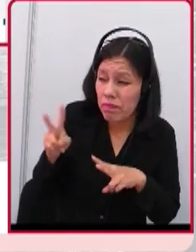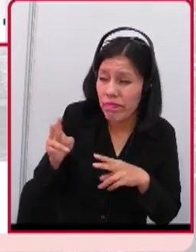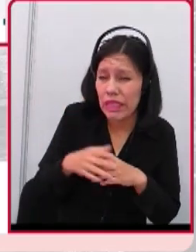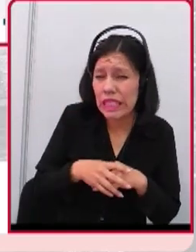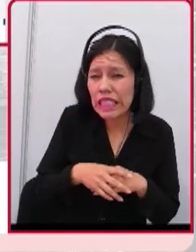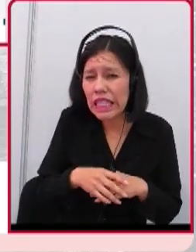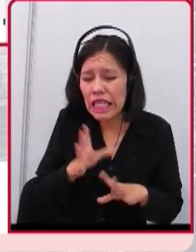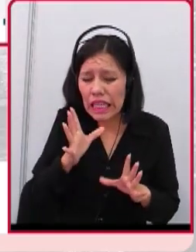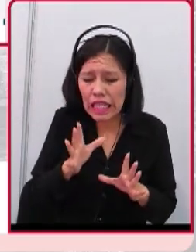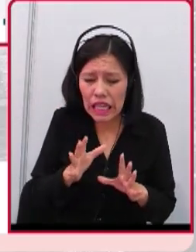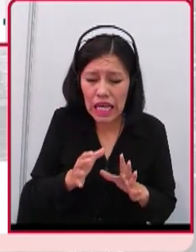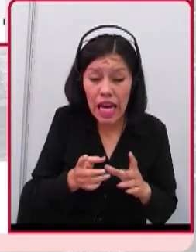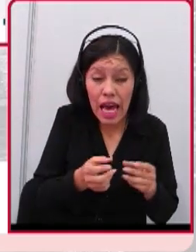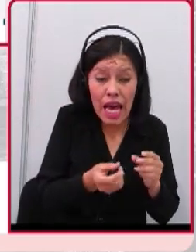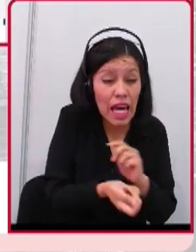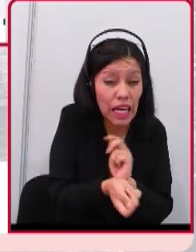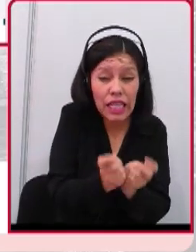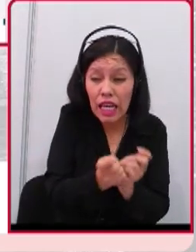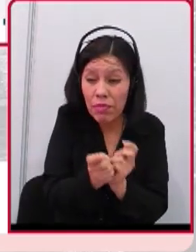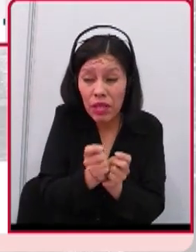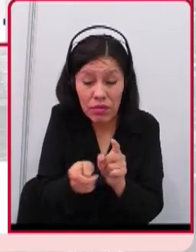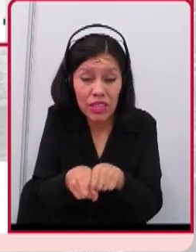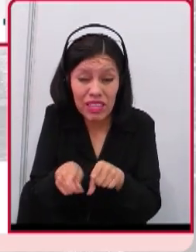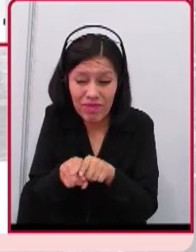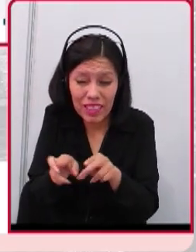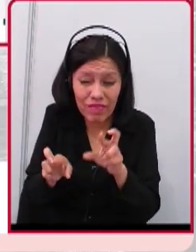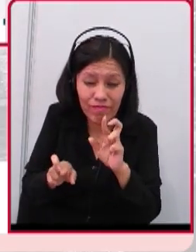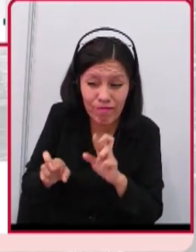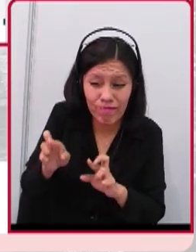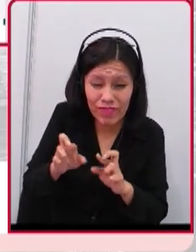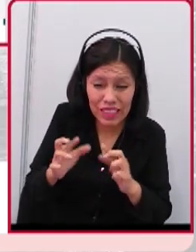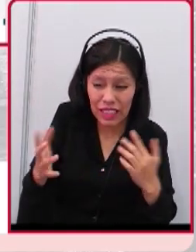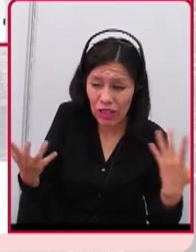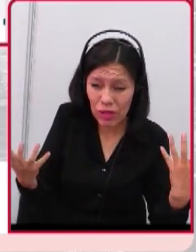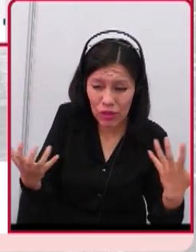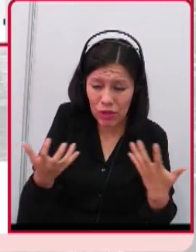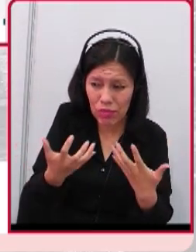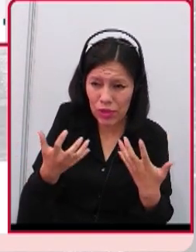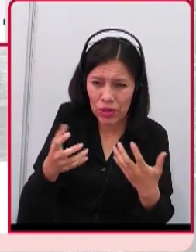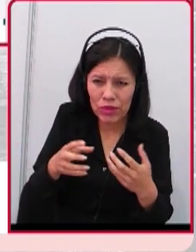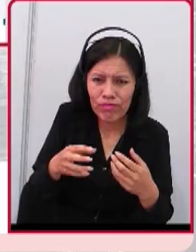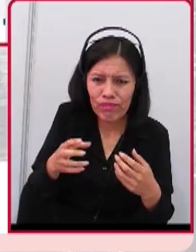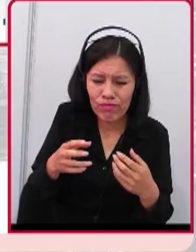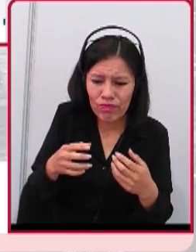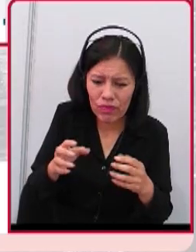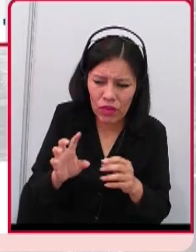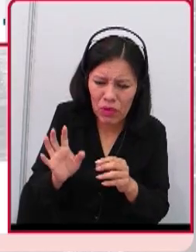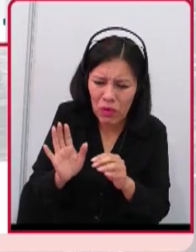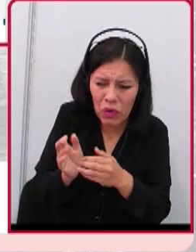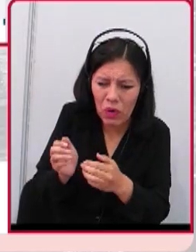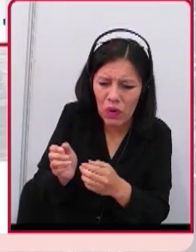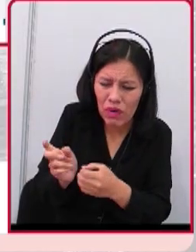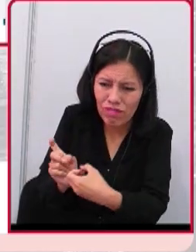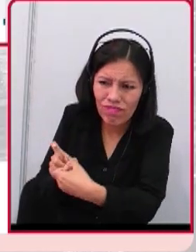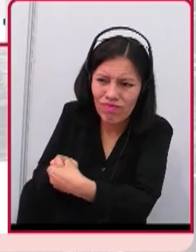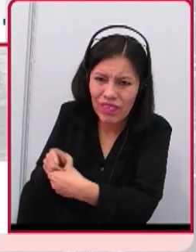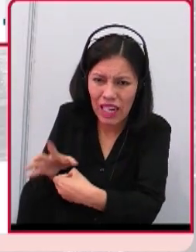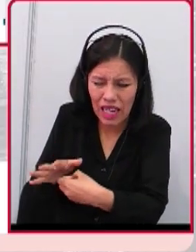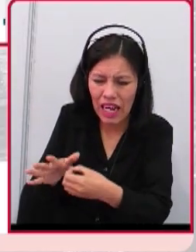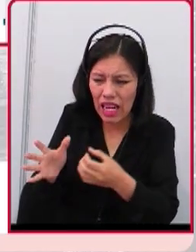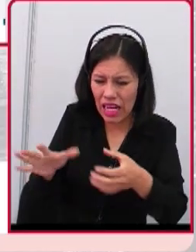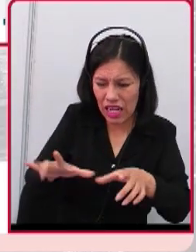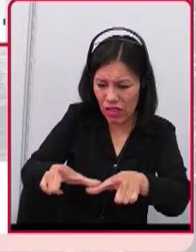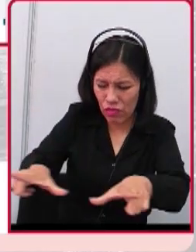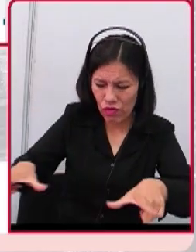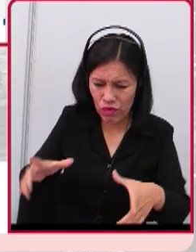sean inherentes al propio yacimiento. El método para automatizar el